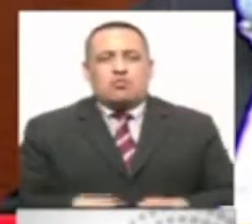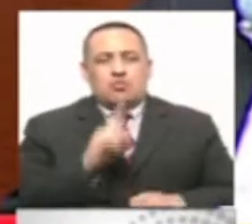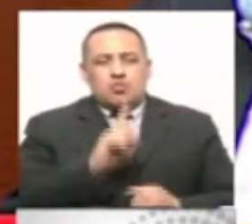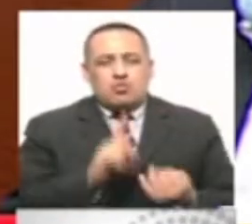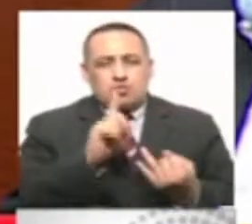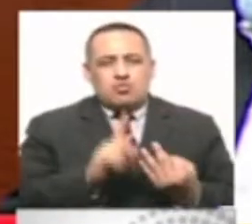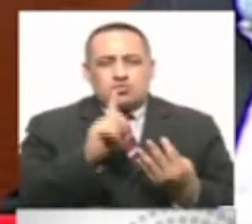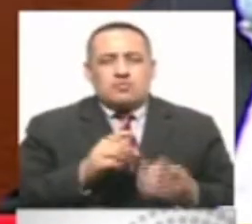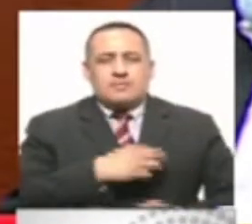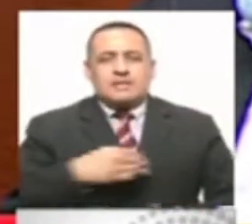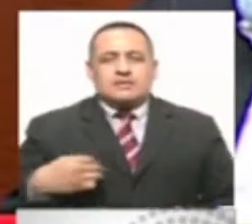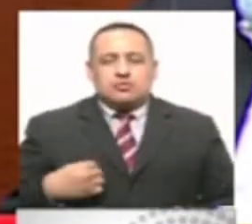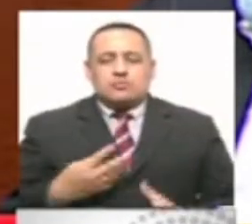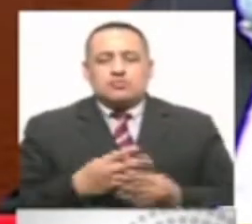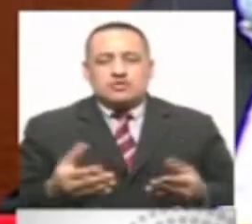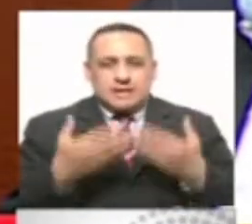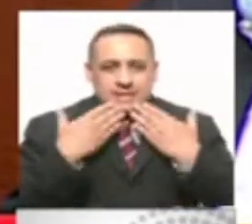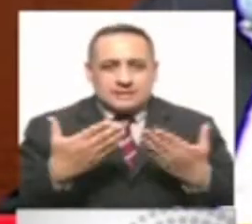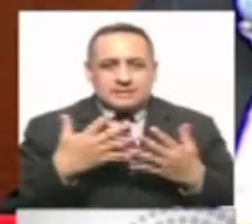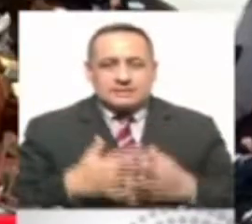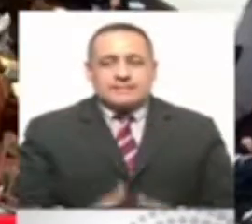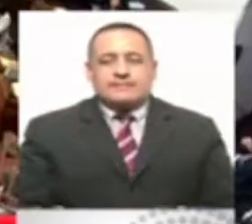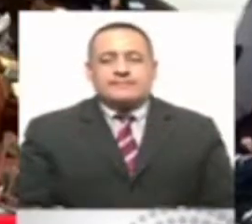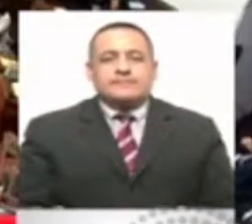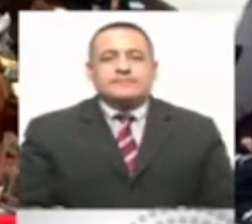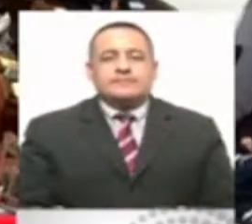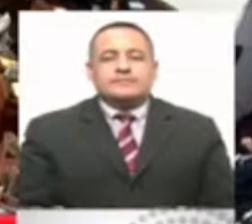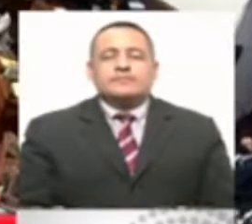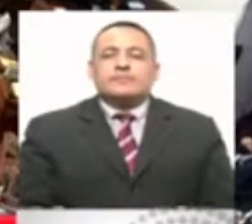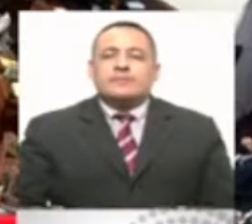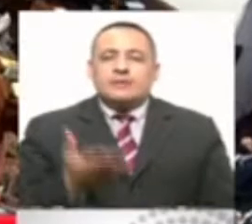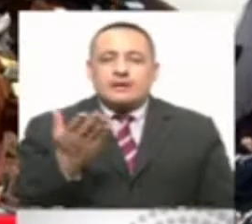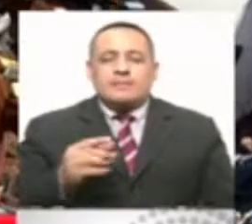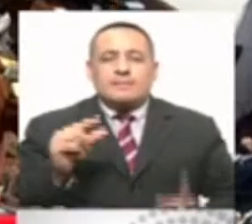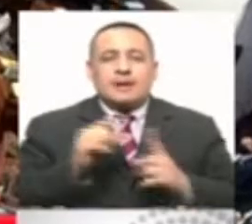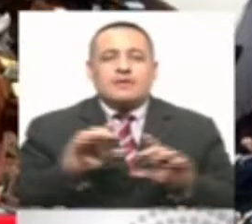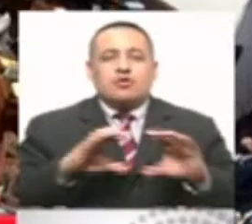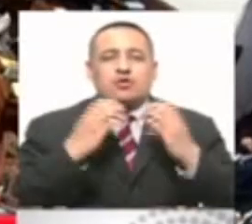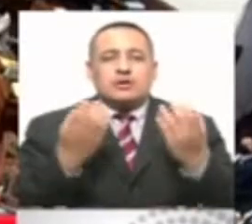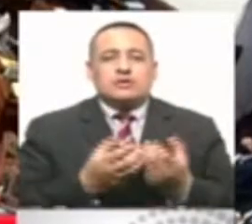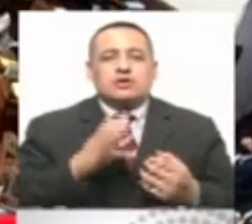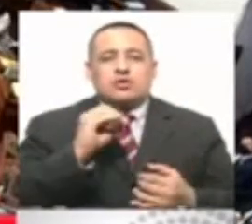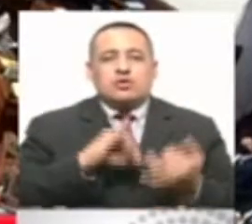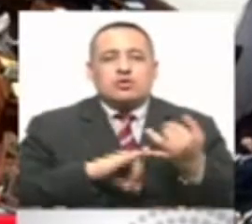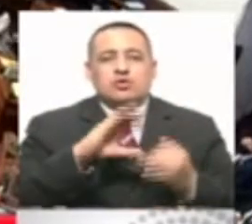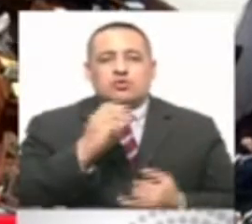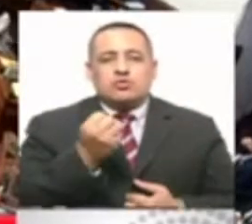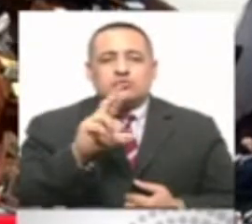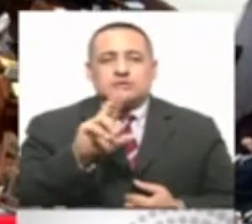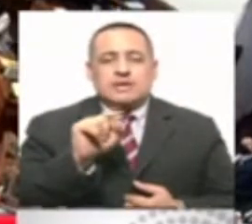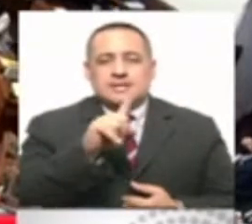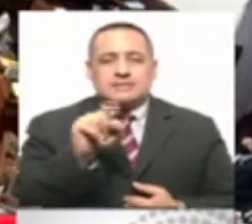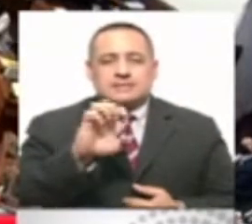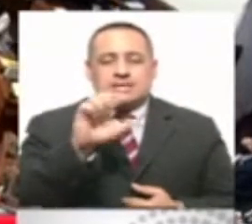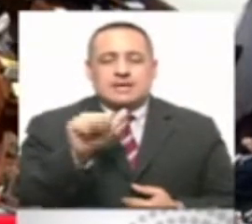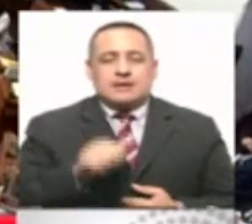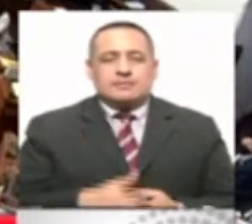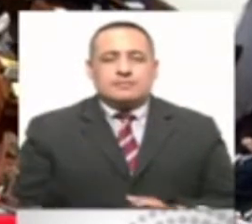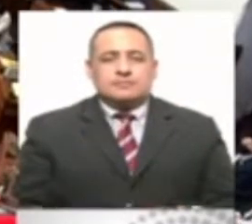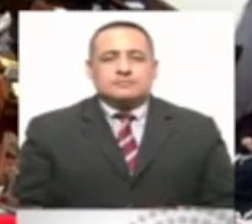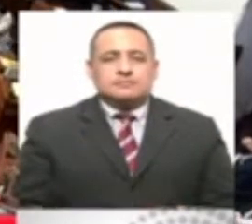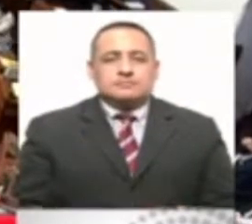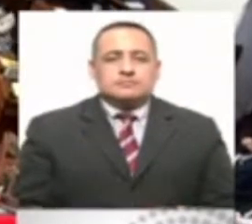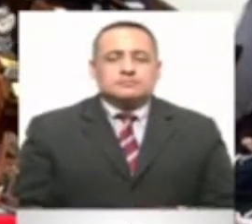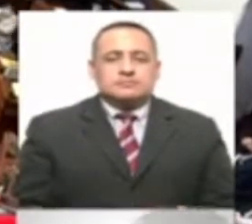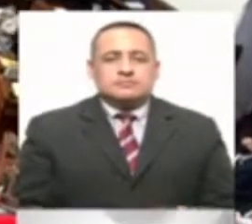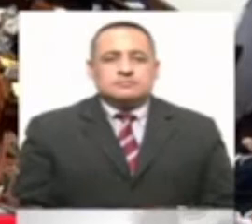uno a nuestros ministros. Muchísimas gracias. Tiene la palabra el congresista Oscar Zea por 2 minutos.